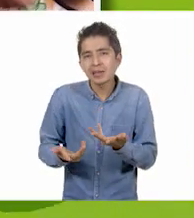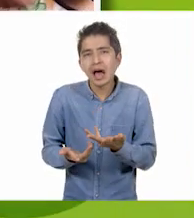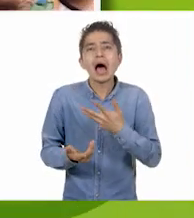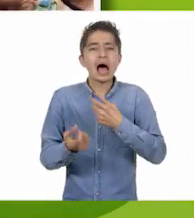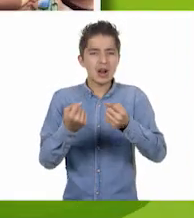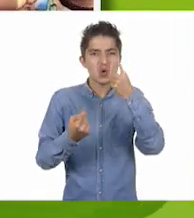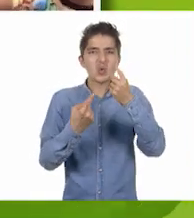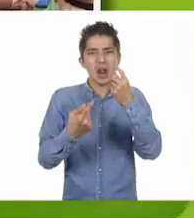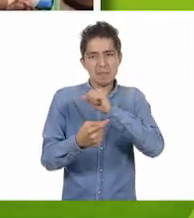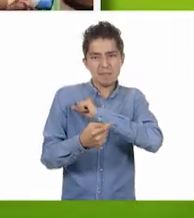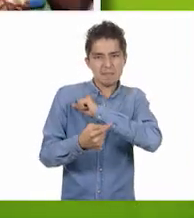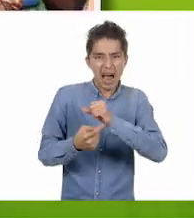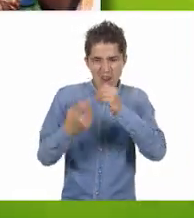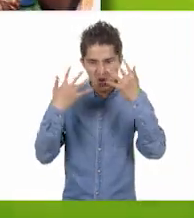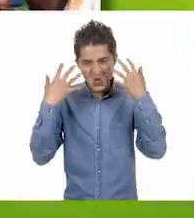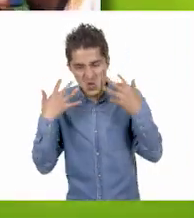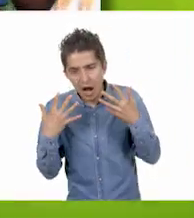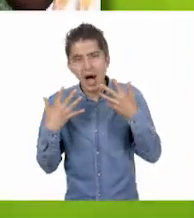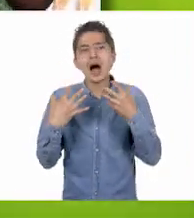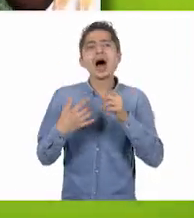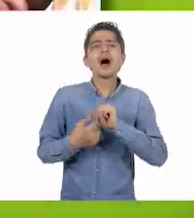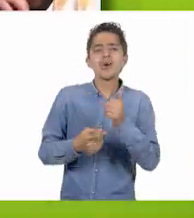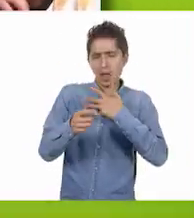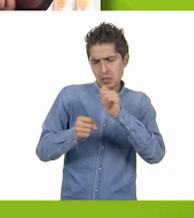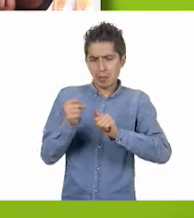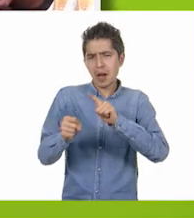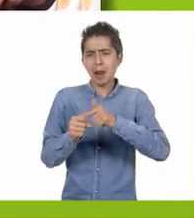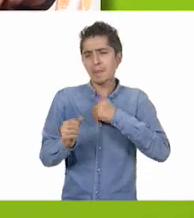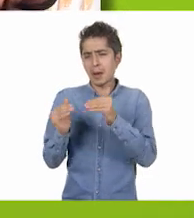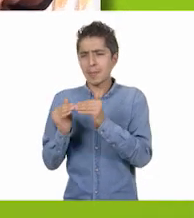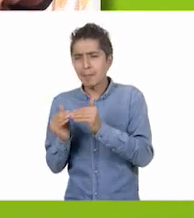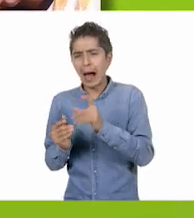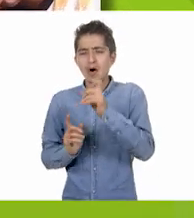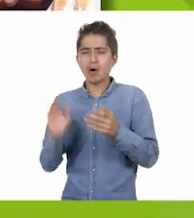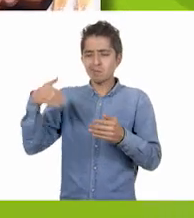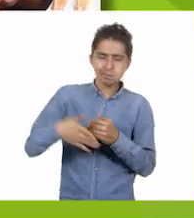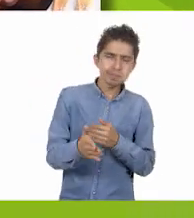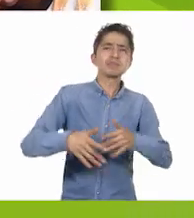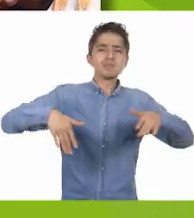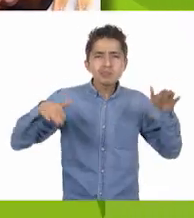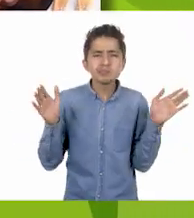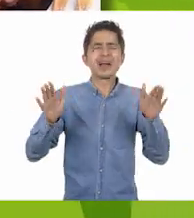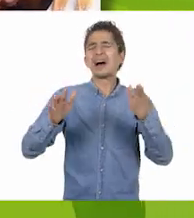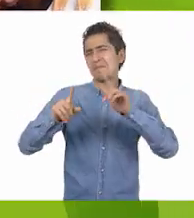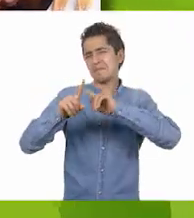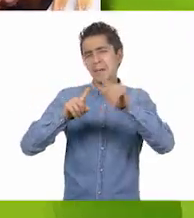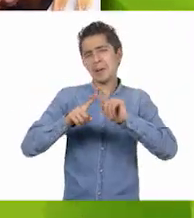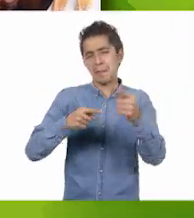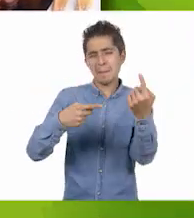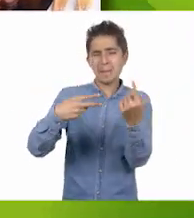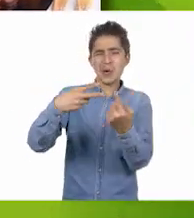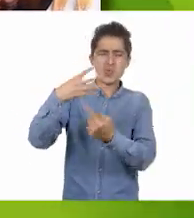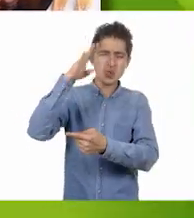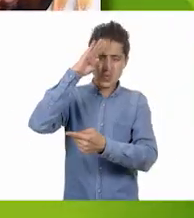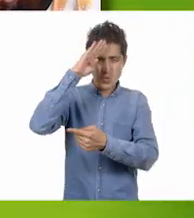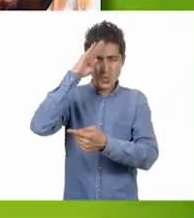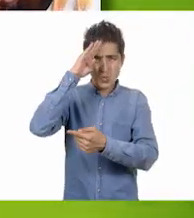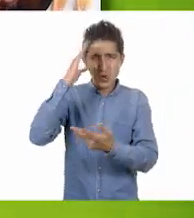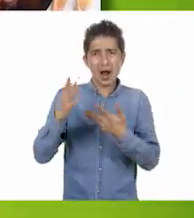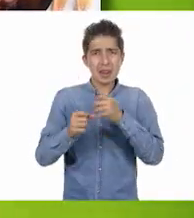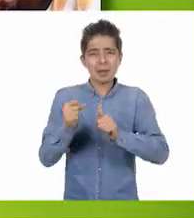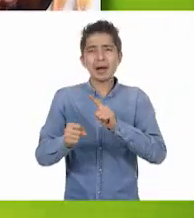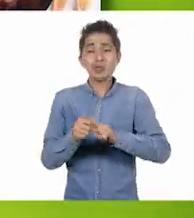son salvajes, animales que son para que tengas en la casa, acuáticos, voladores. ¡Uy! Hay muchas opciones. Quiero que